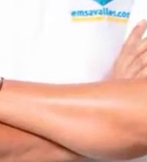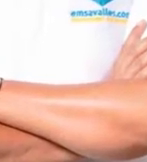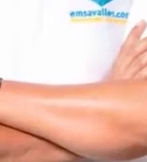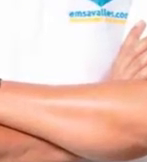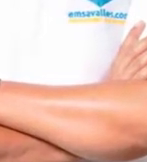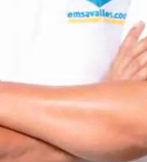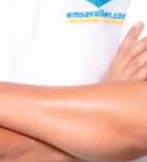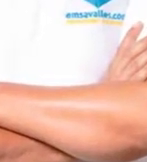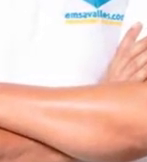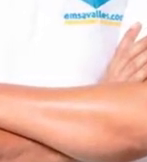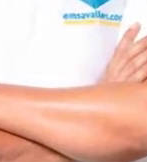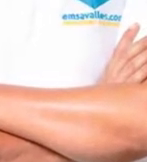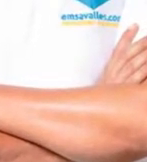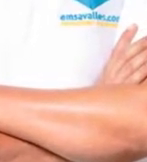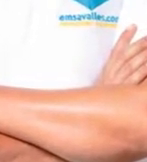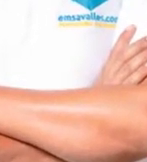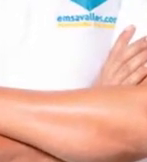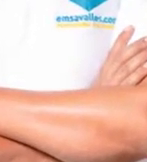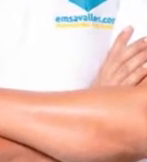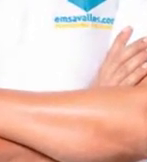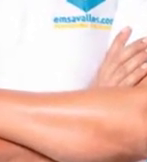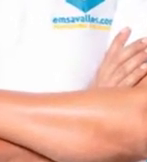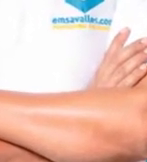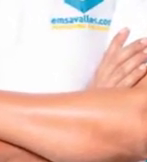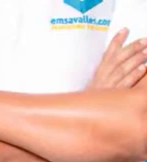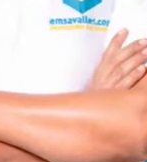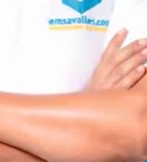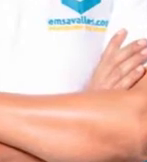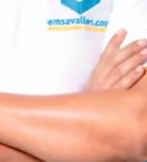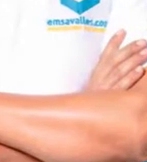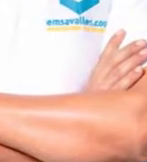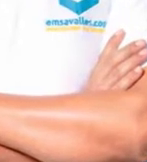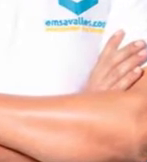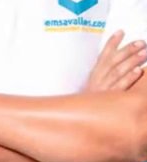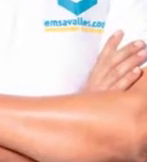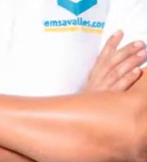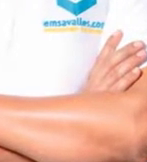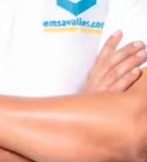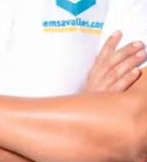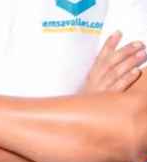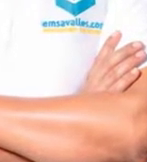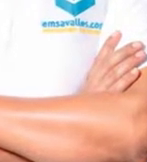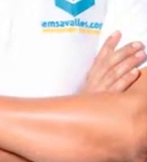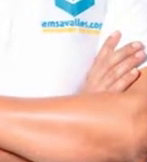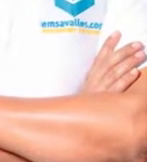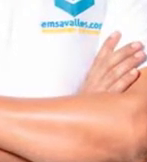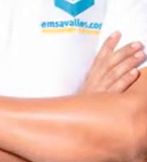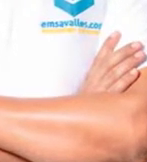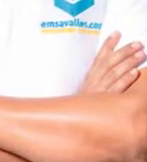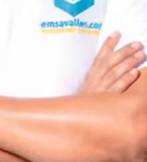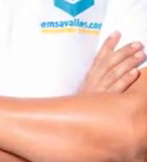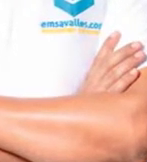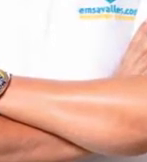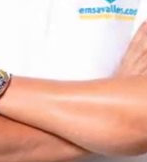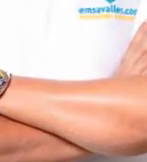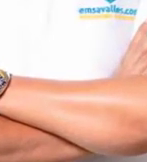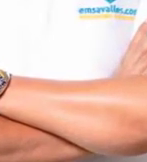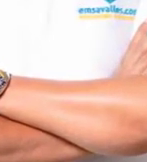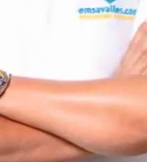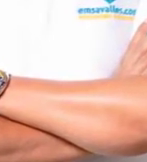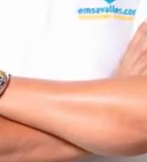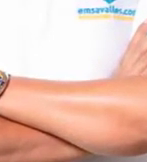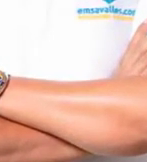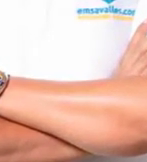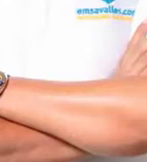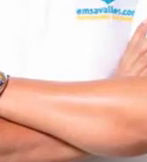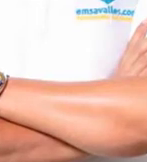13 horas, 1 de la tarde con 2 minutos. ¿Qué tenemos en la música, Pepe? Ricardo Arjona interpreta esto que se llama Tarot. Tarot, bueno, pues ahí